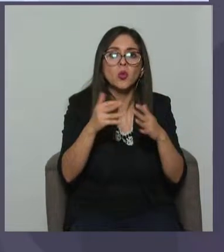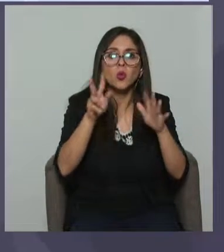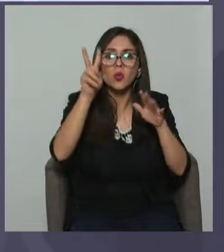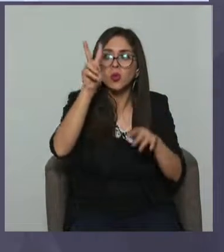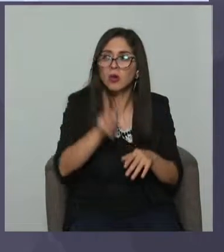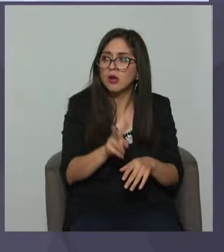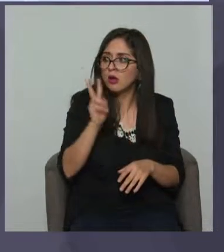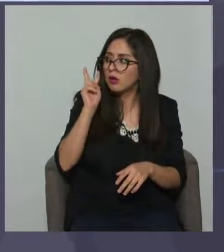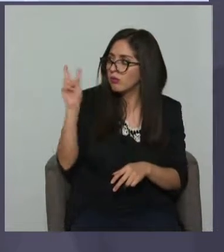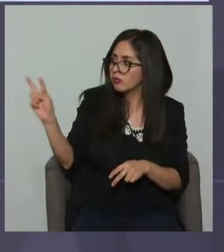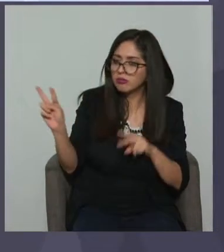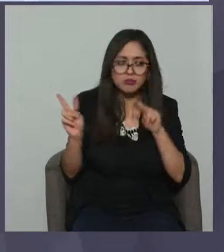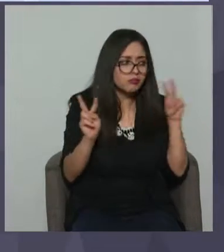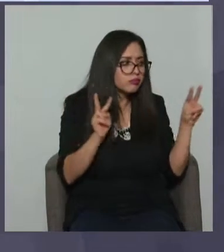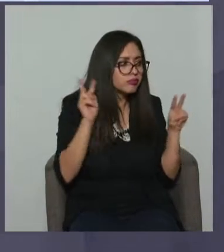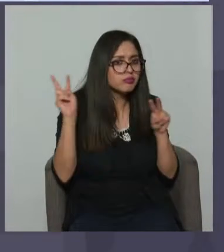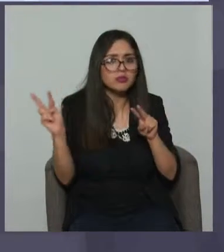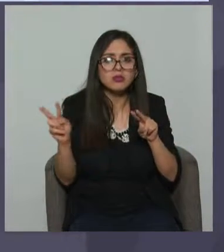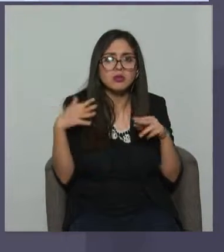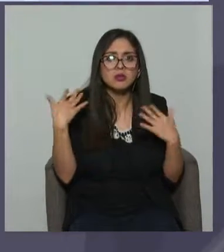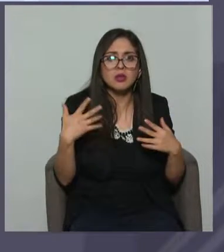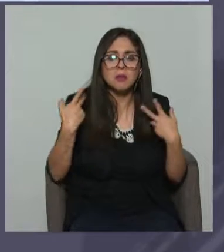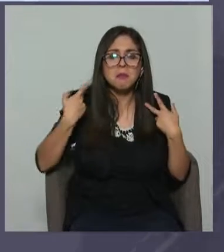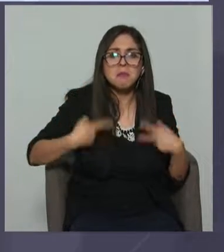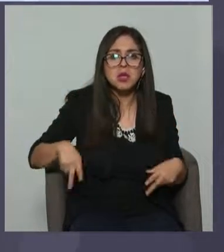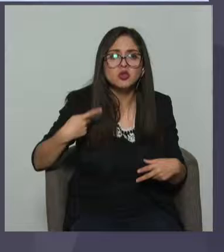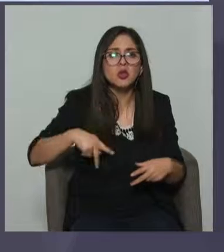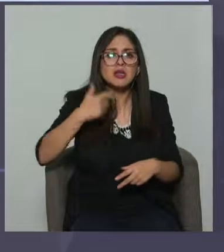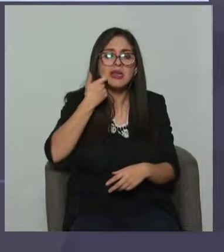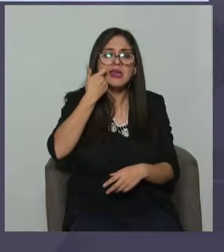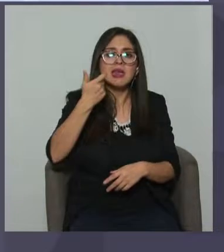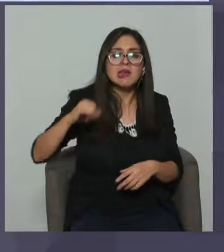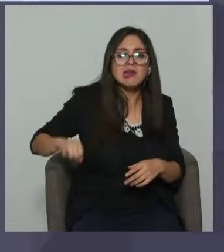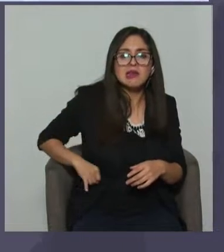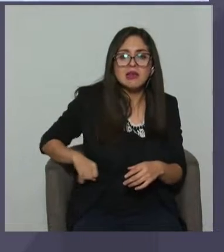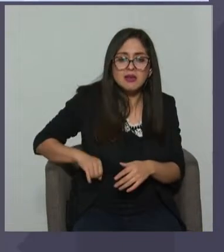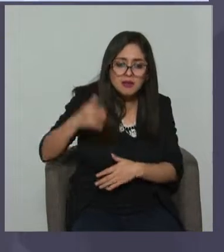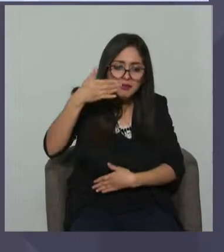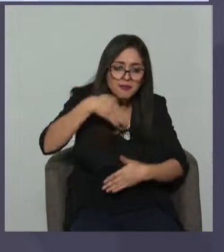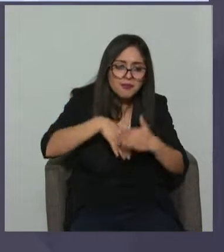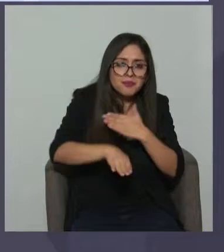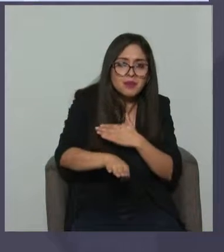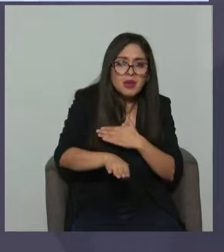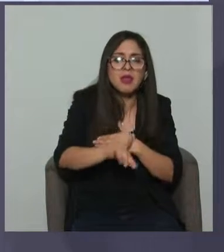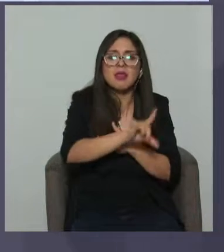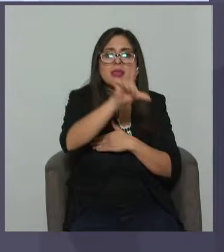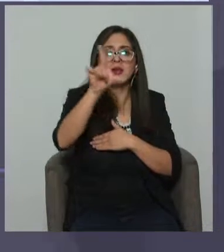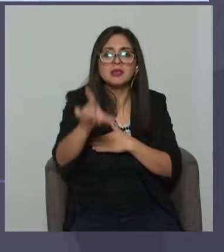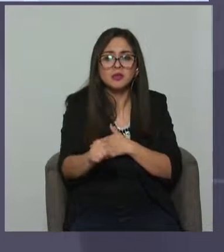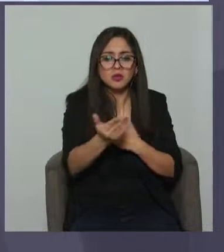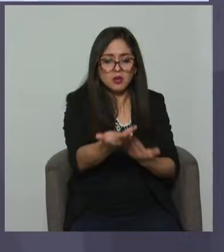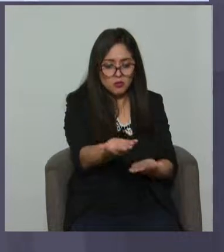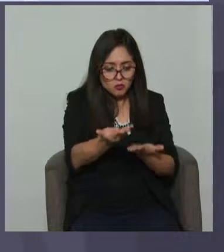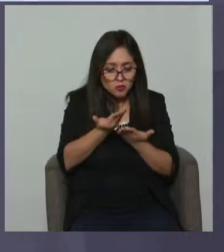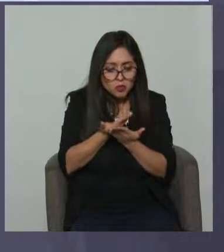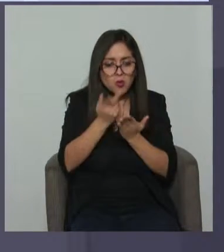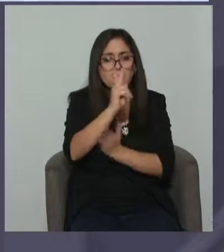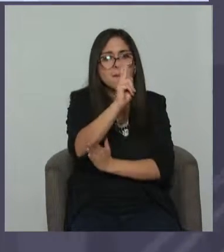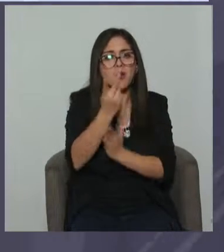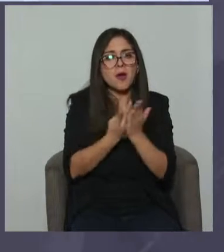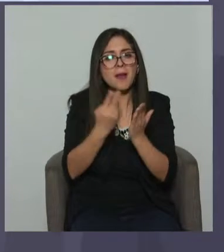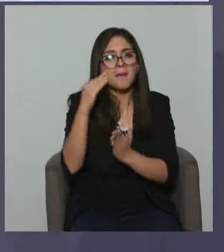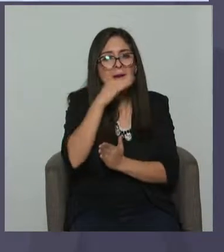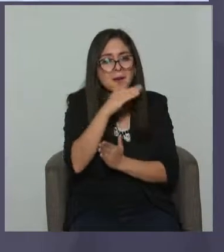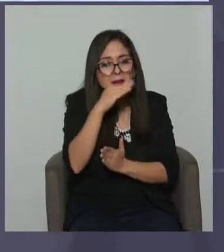está esperando entrar al espacio, recibe un programa gratuito que es justamente el de